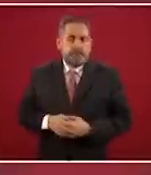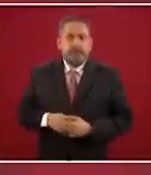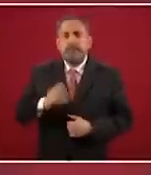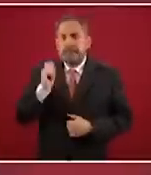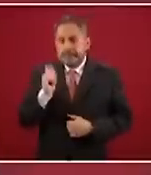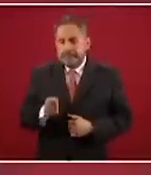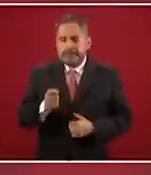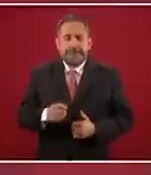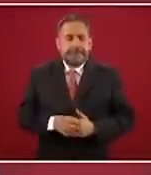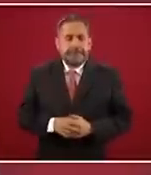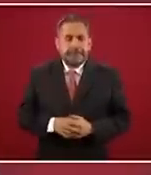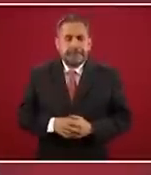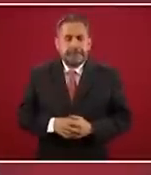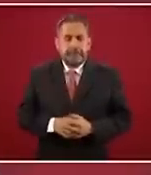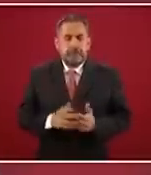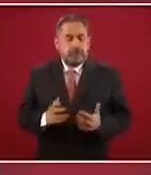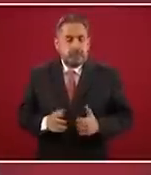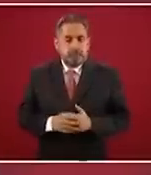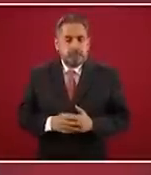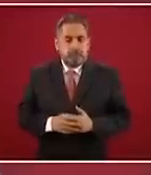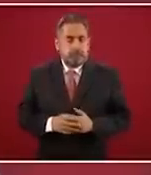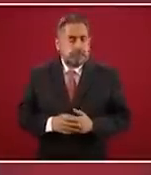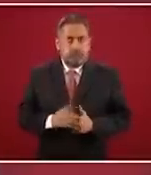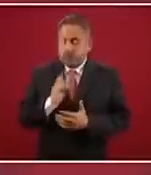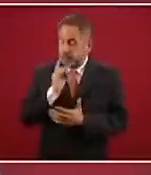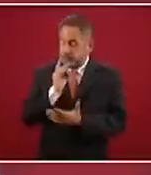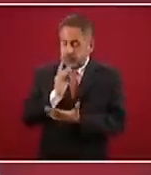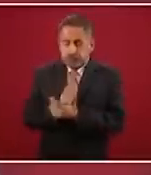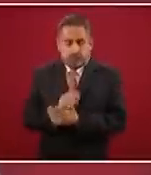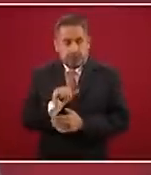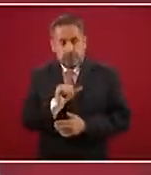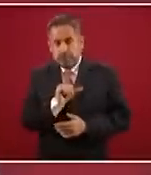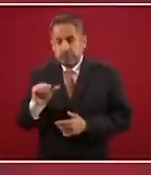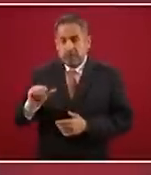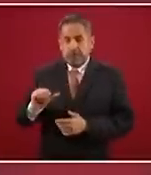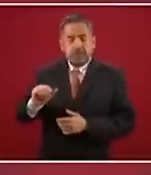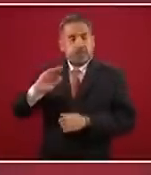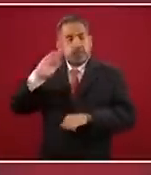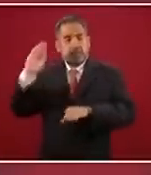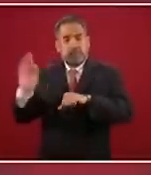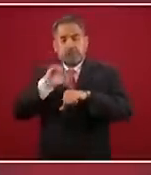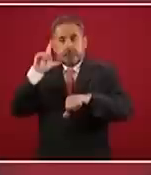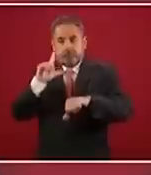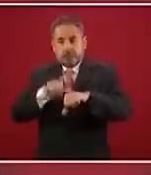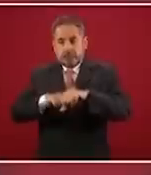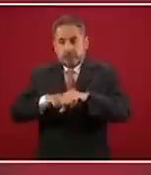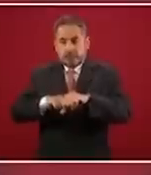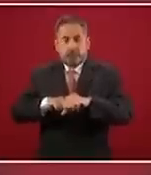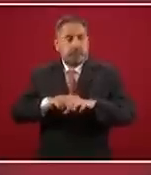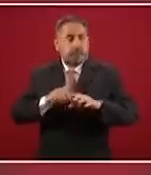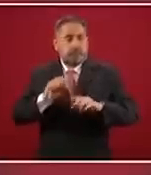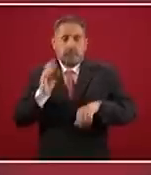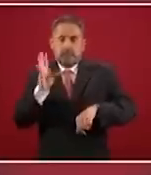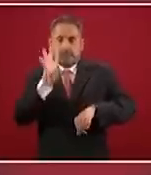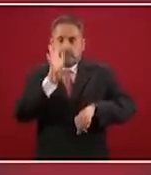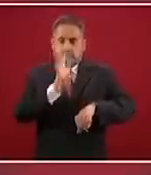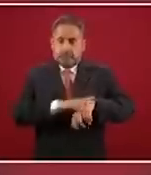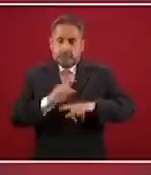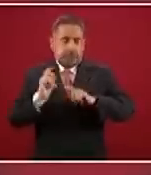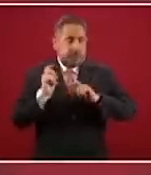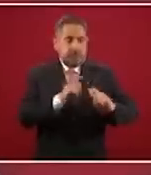que es solamente a nivel federal que se pueden dar estas